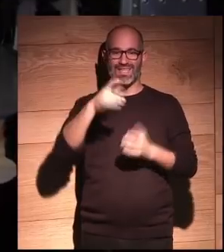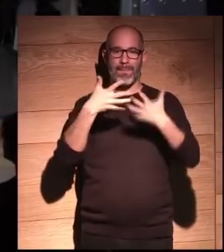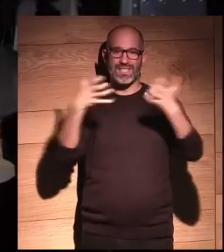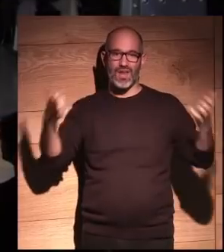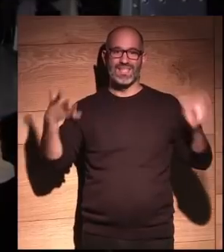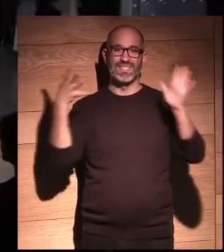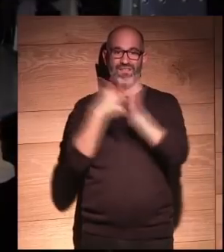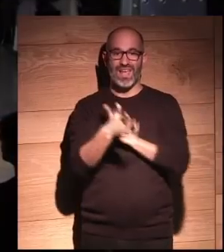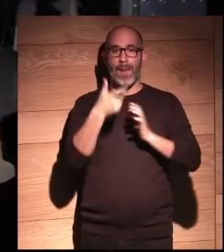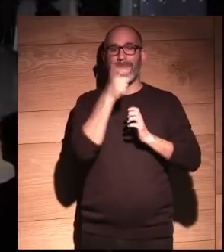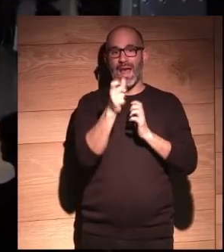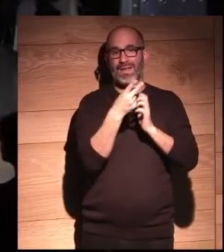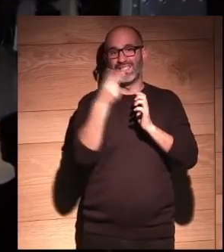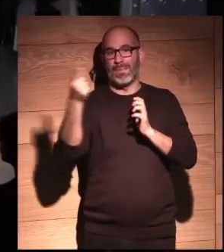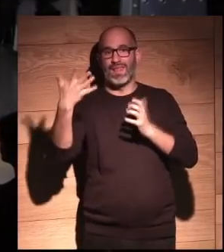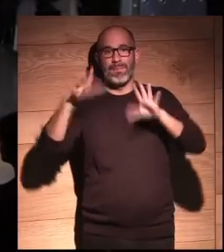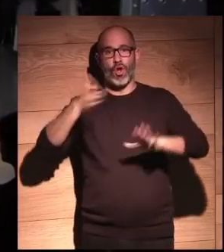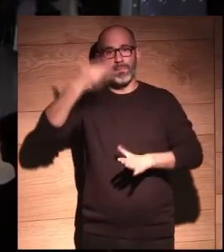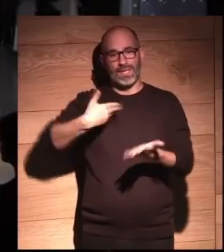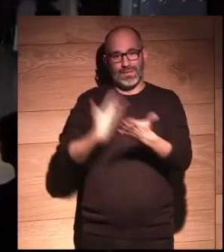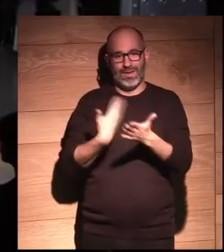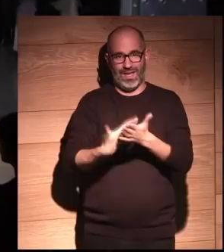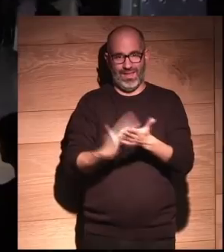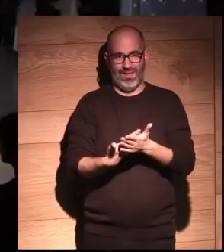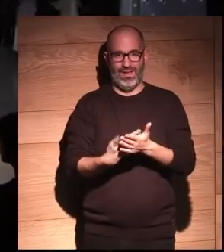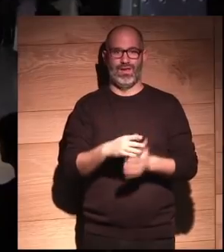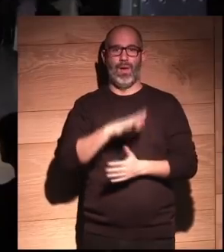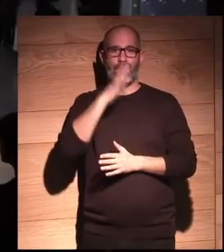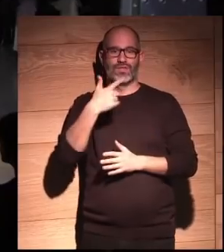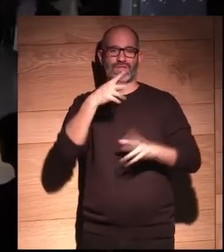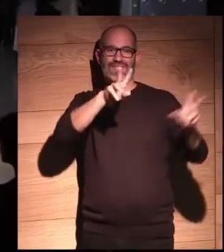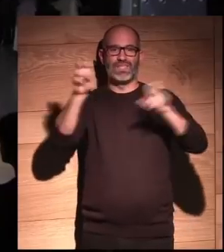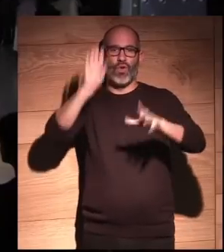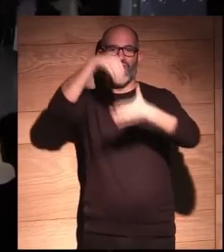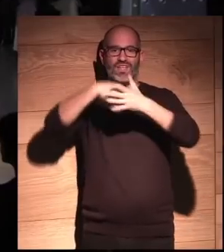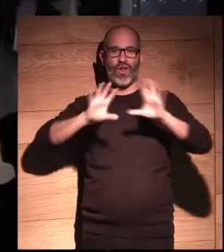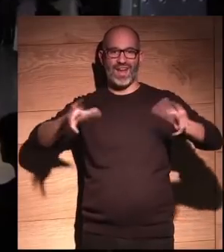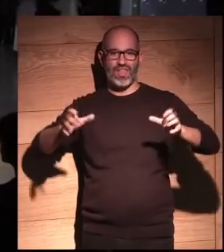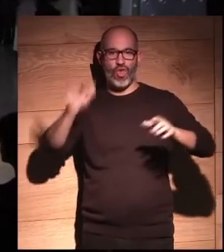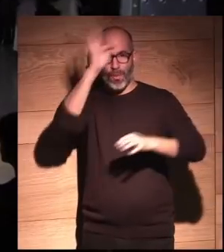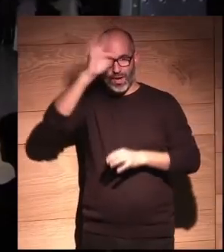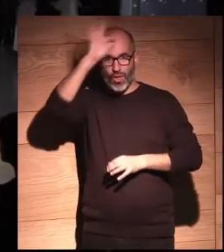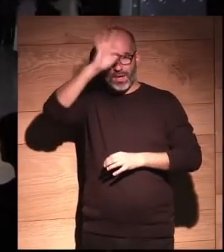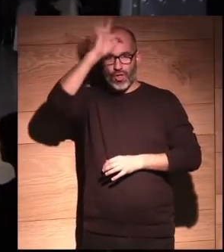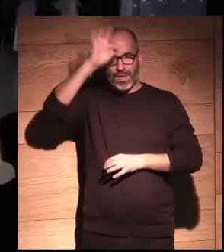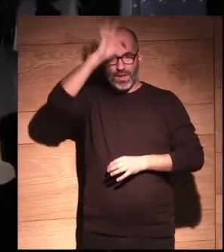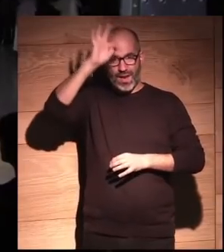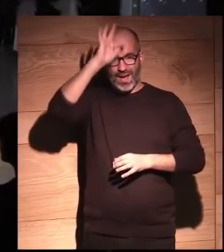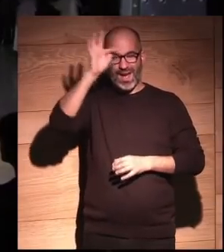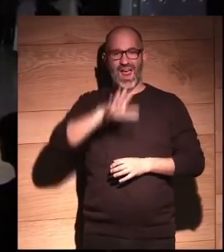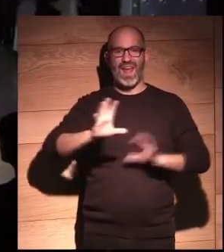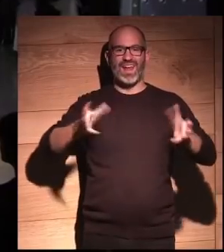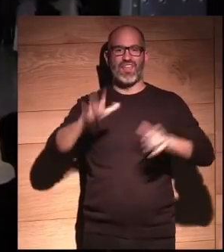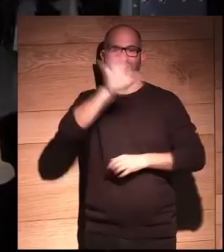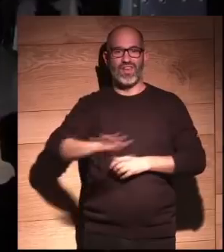volant. Scripta manen, claro. Verba volant es el título del espacio que tenemos en la radio cada domingo a las 11 en Radio 1, Radio